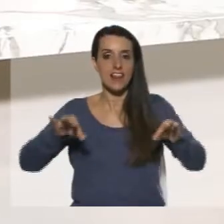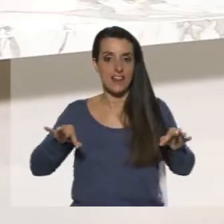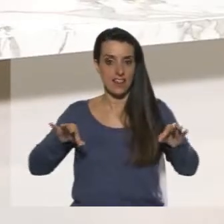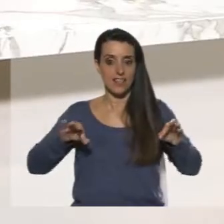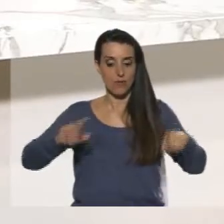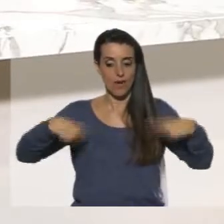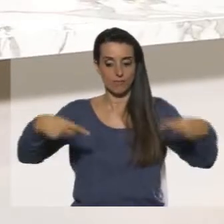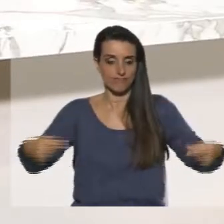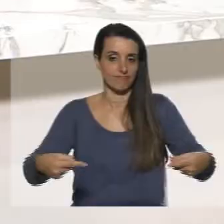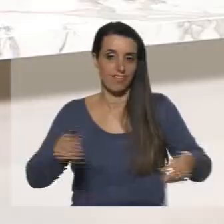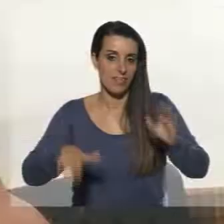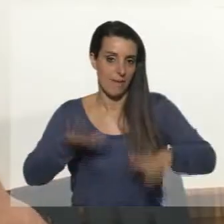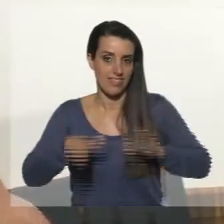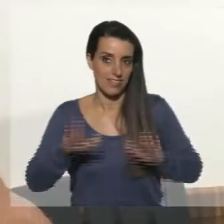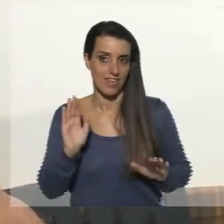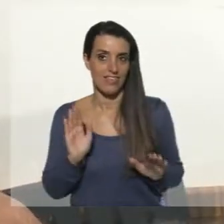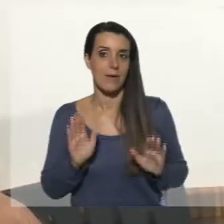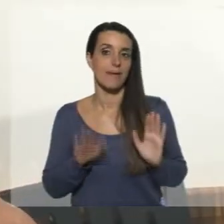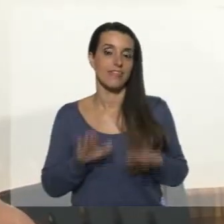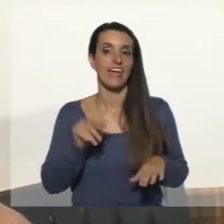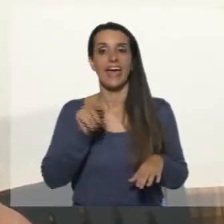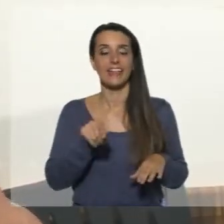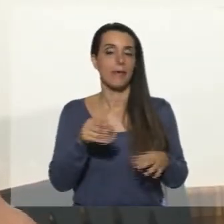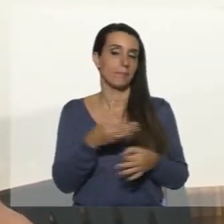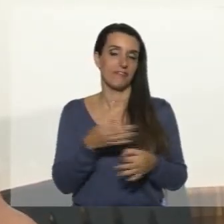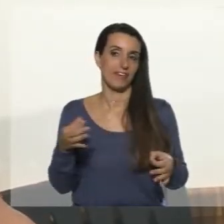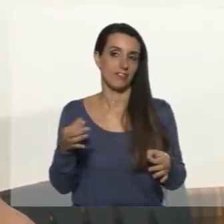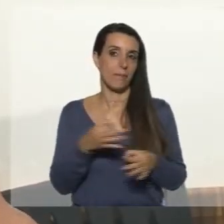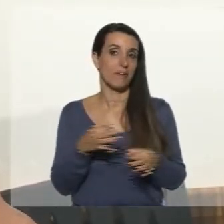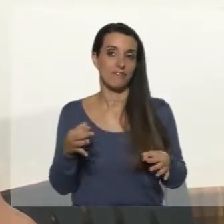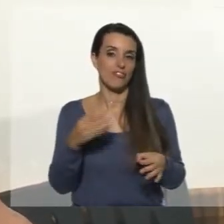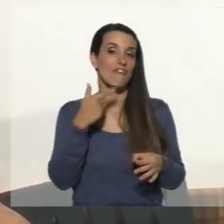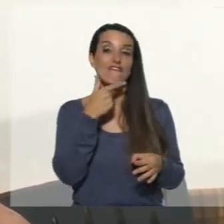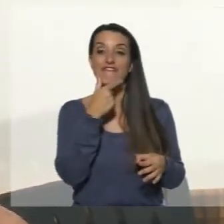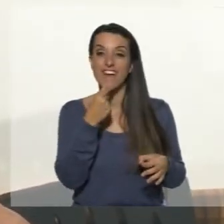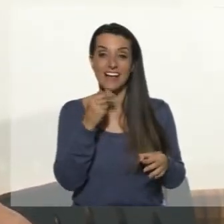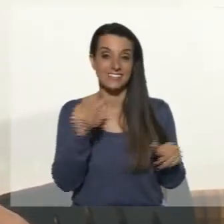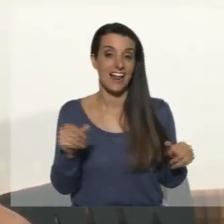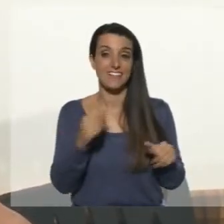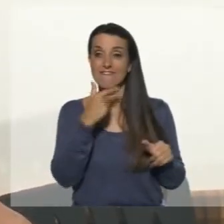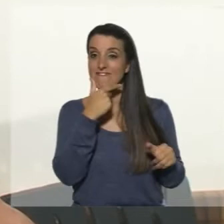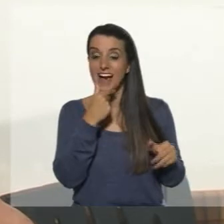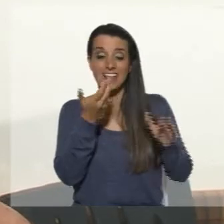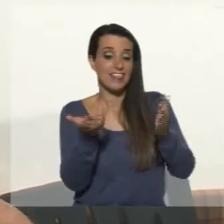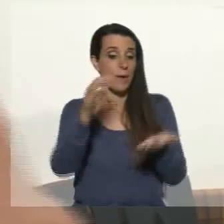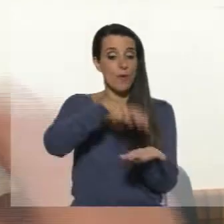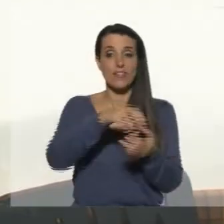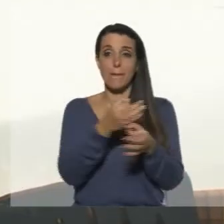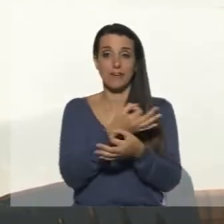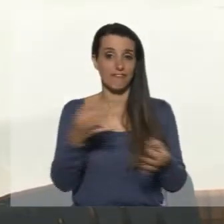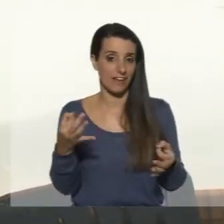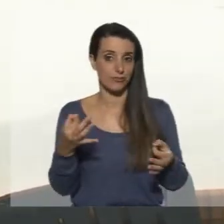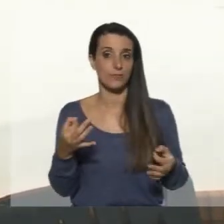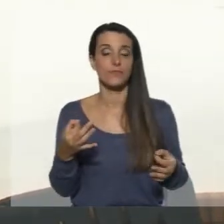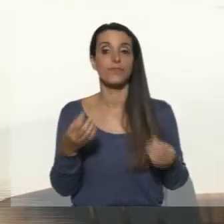enfría, después lo cocina. Tipo ¿tá? El salchichón de exacto. chocolate. Exacto, este no falla, ¿tá? Te digo, bien fácil de hacerlo, se te va a desmoldar sin ningún problema. ¿Tá? Vas a